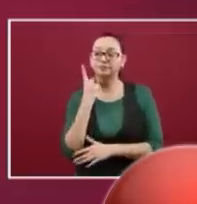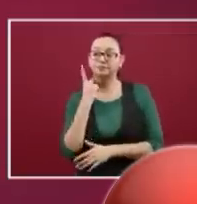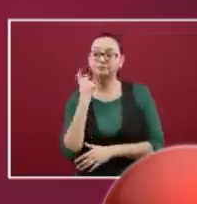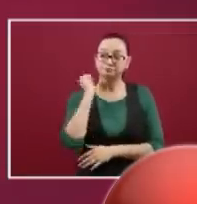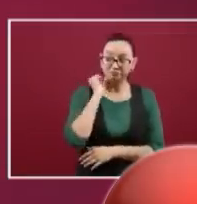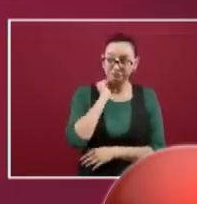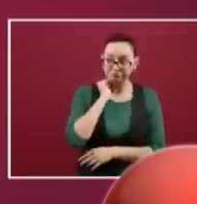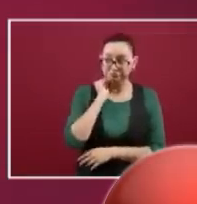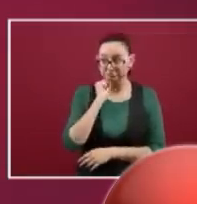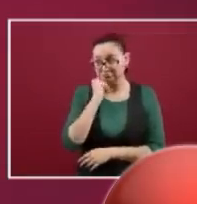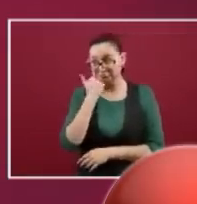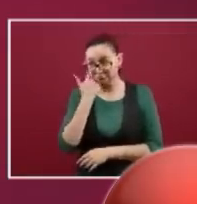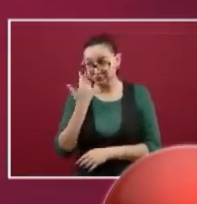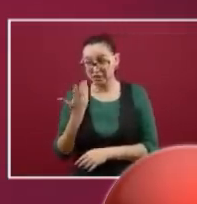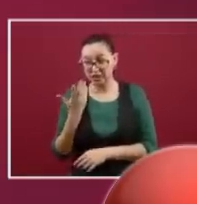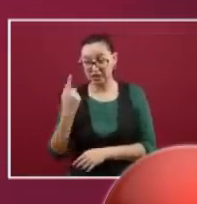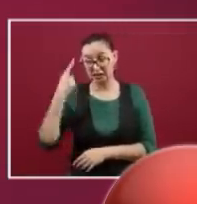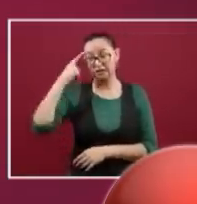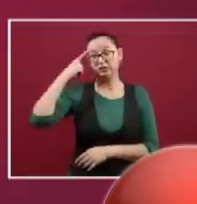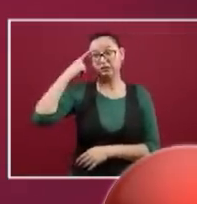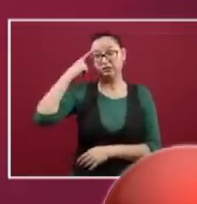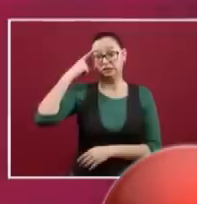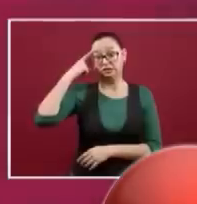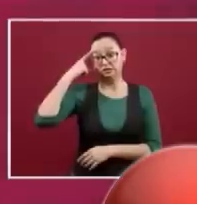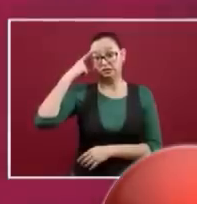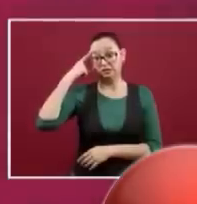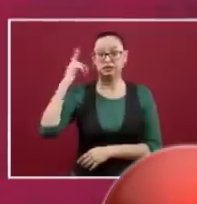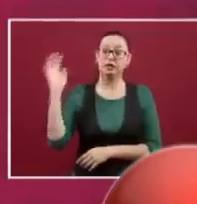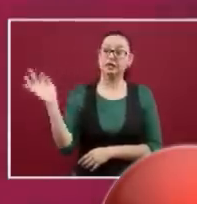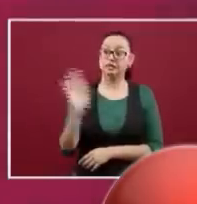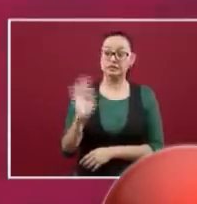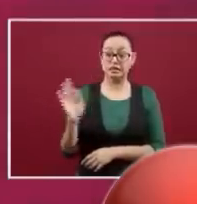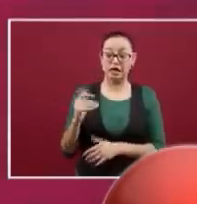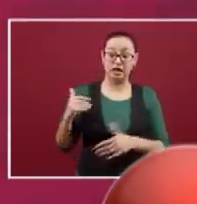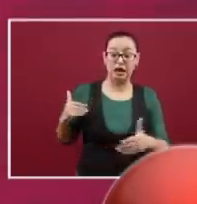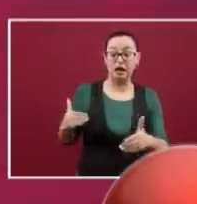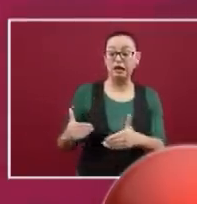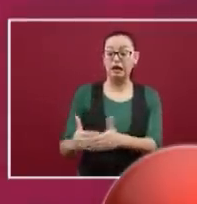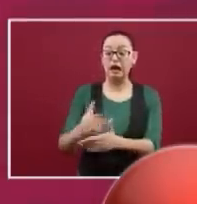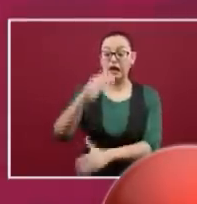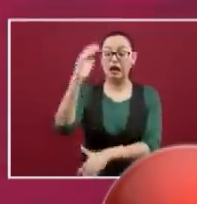senadores tienen considerado periodos extraordinarios,